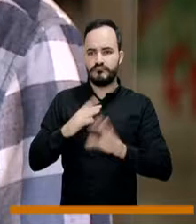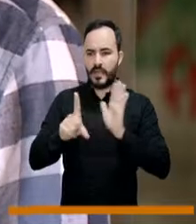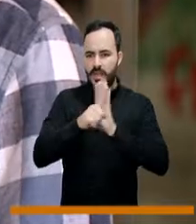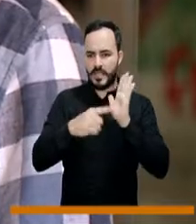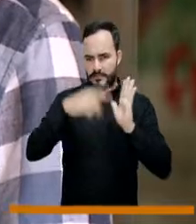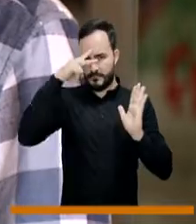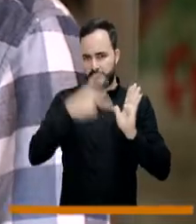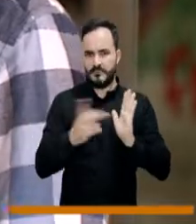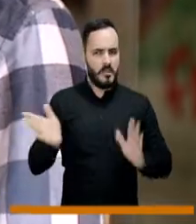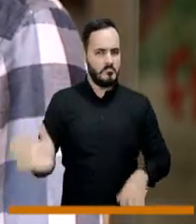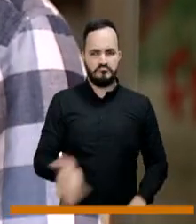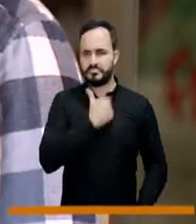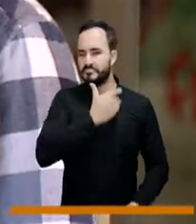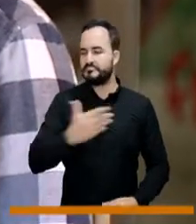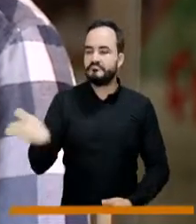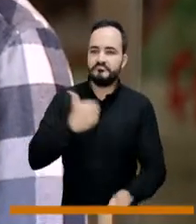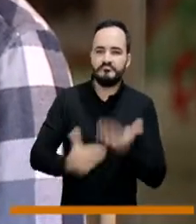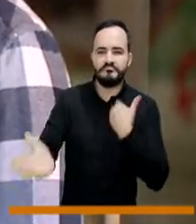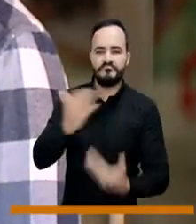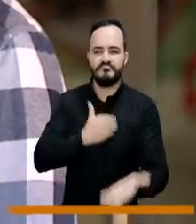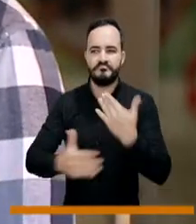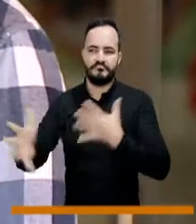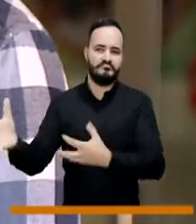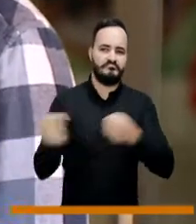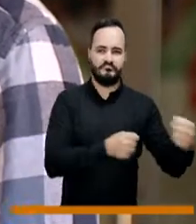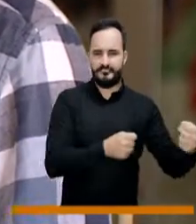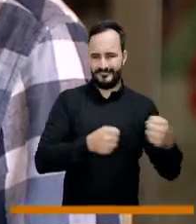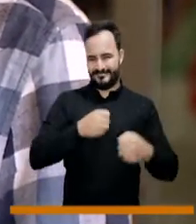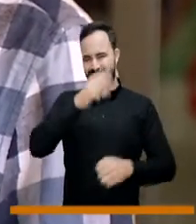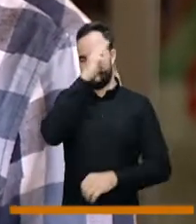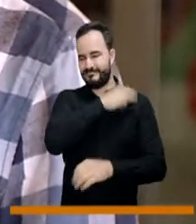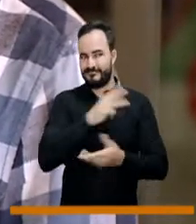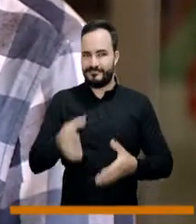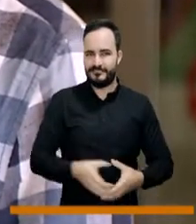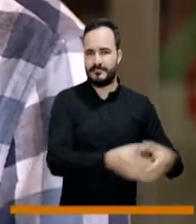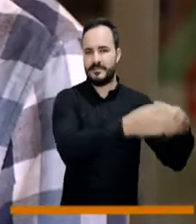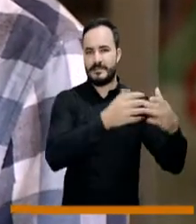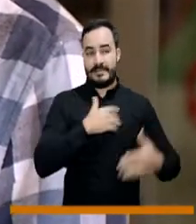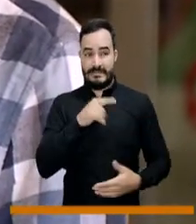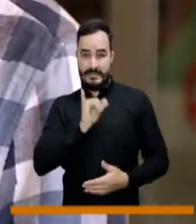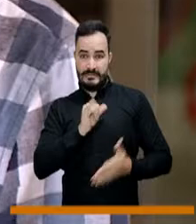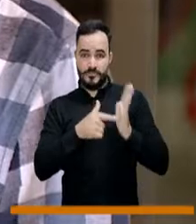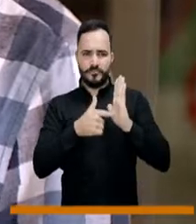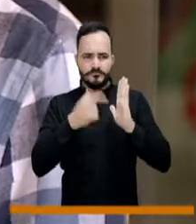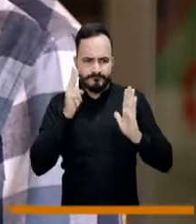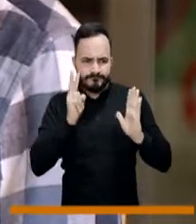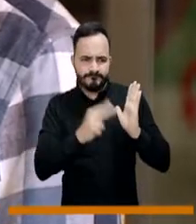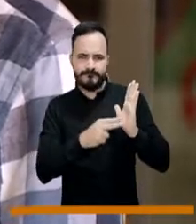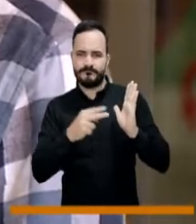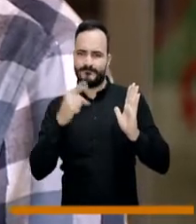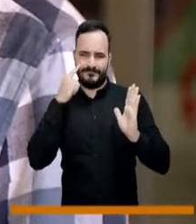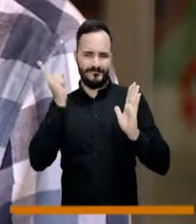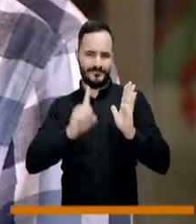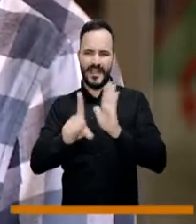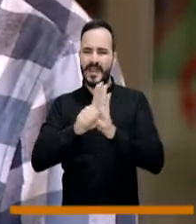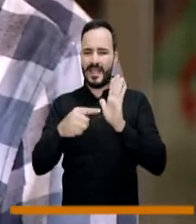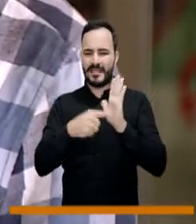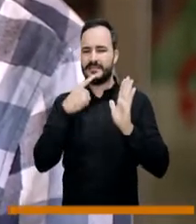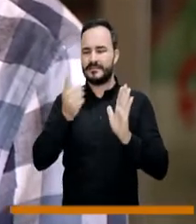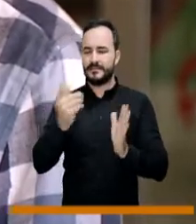de reclutamiento ilegal de los jóvenes en los espacios públicos que, digamos, están por fuera de lo que